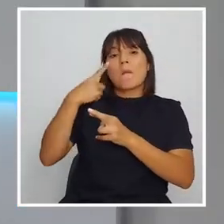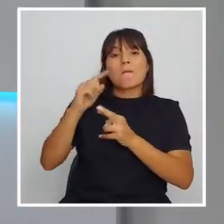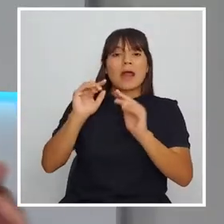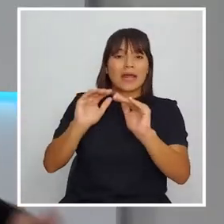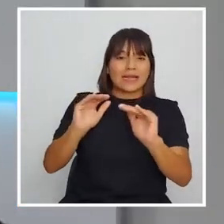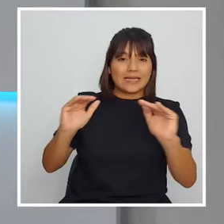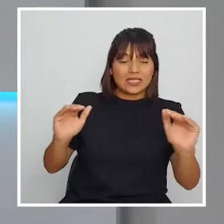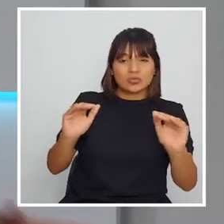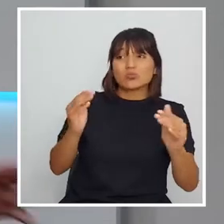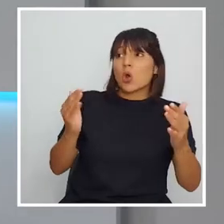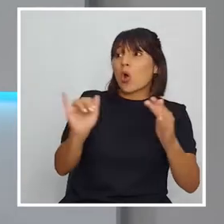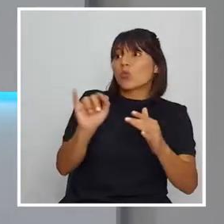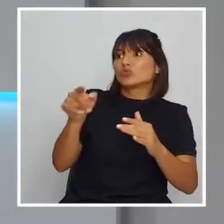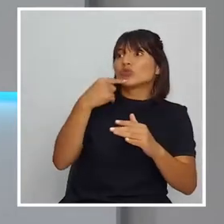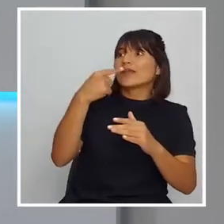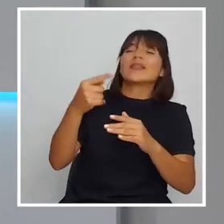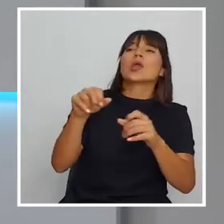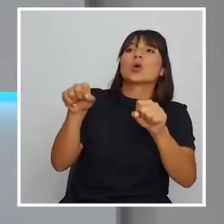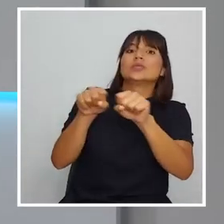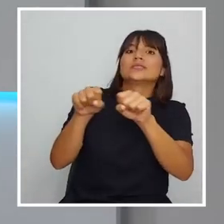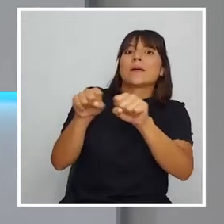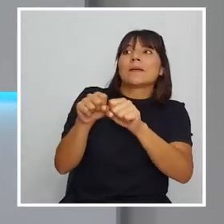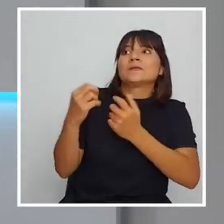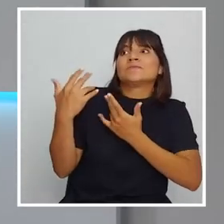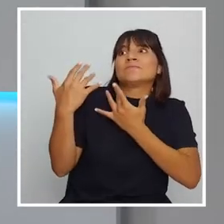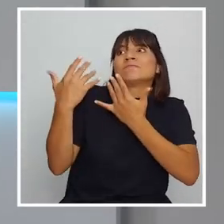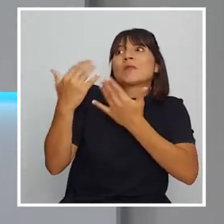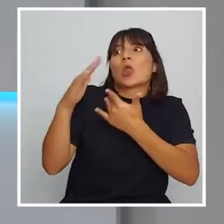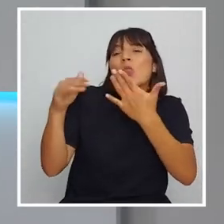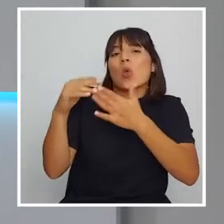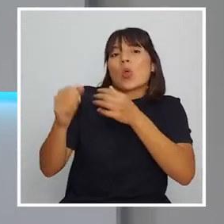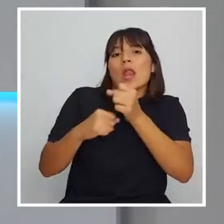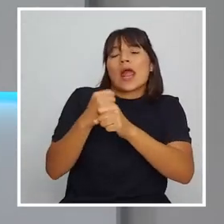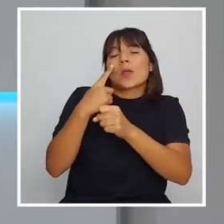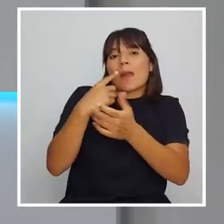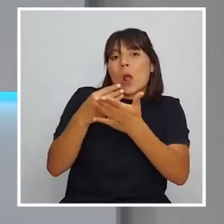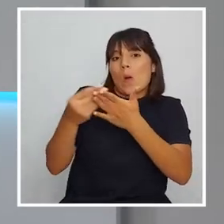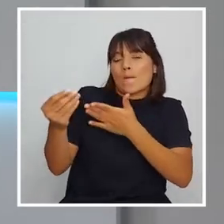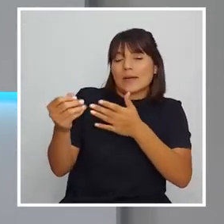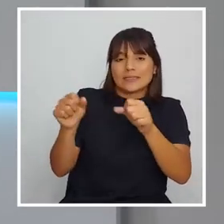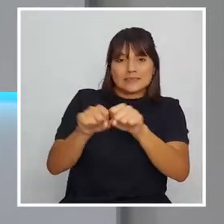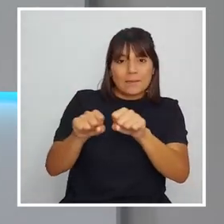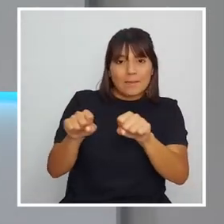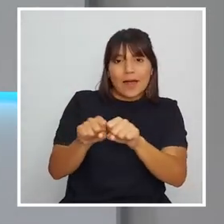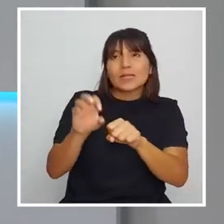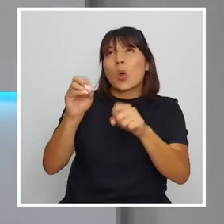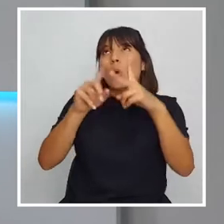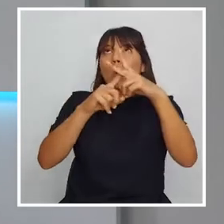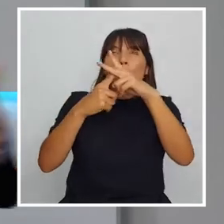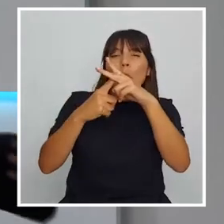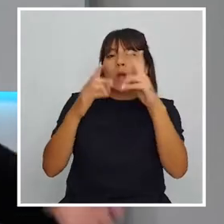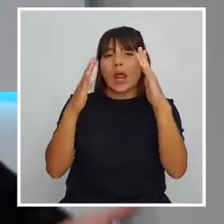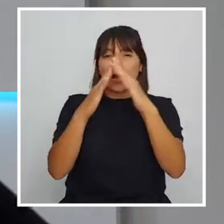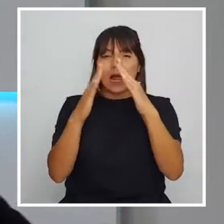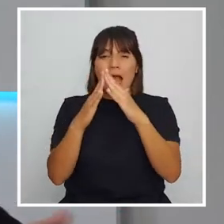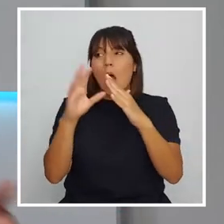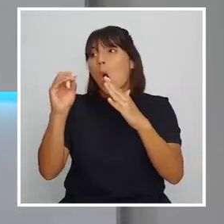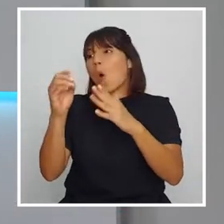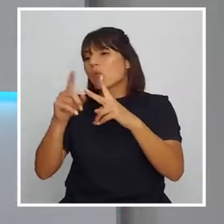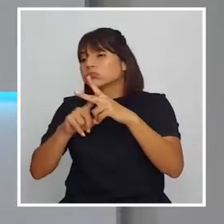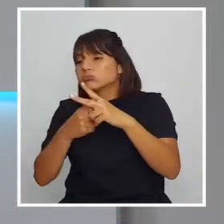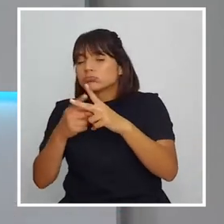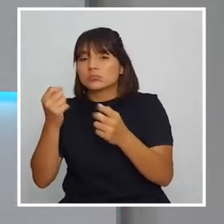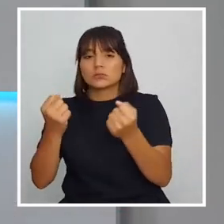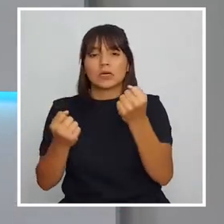usted lo decía, tal vez los zapatos que han esperado todo el año para comprarse los zapatos, arreglar la casa, algo del carro?